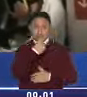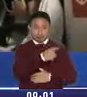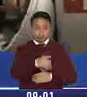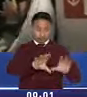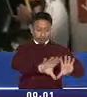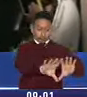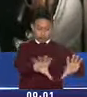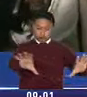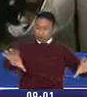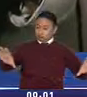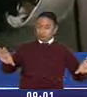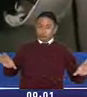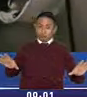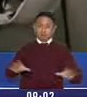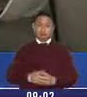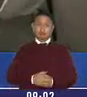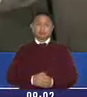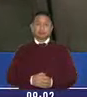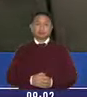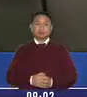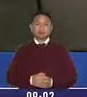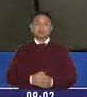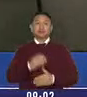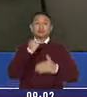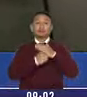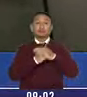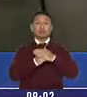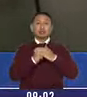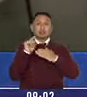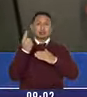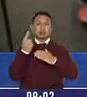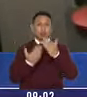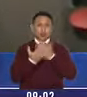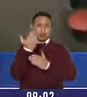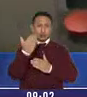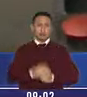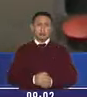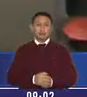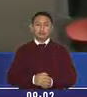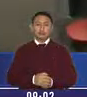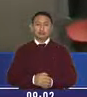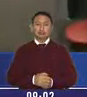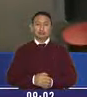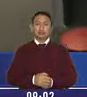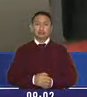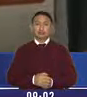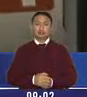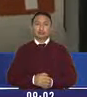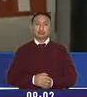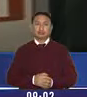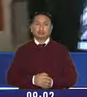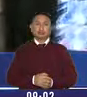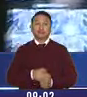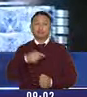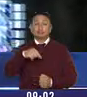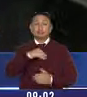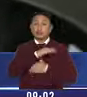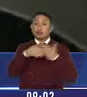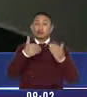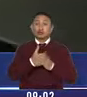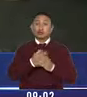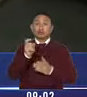las pantallas que manejamos. Es un tren de primera línea, nuevo, de última generación. Entonces tenemos todo lo